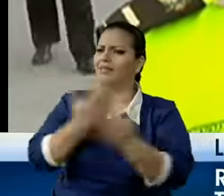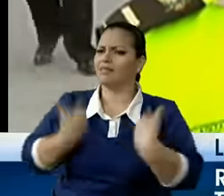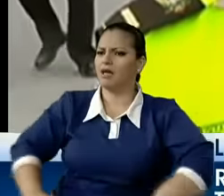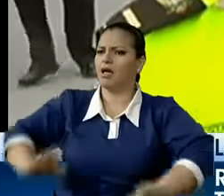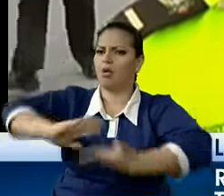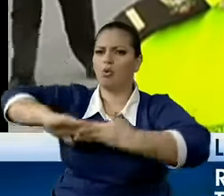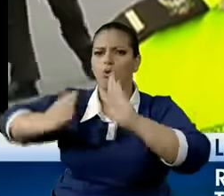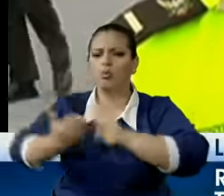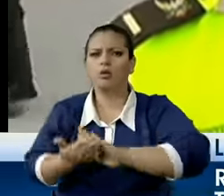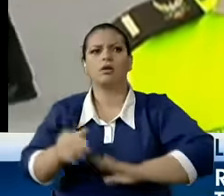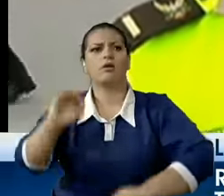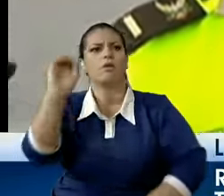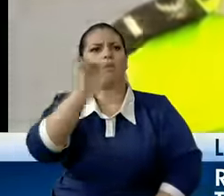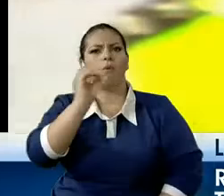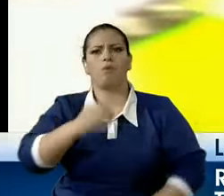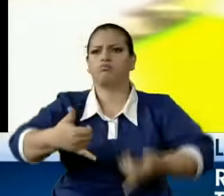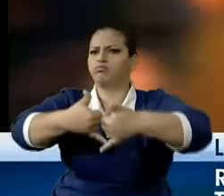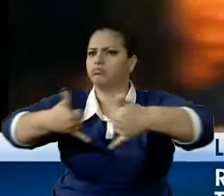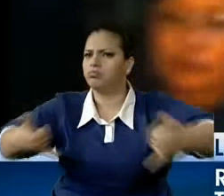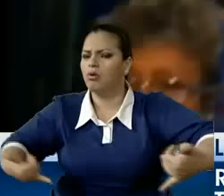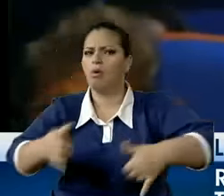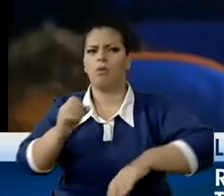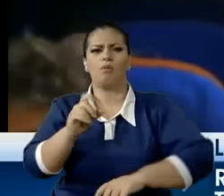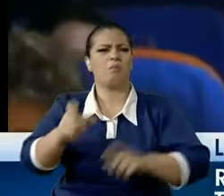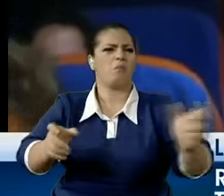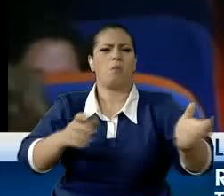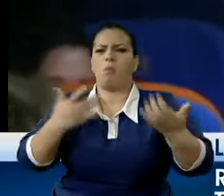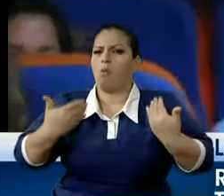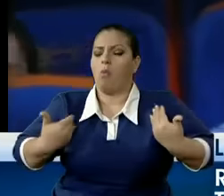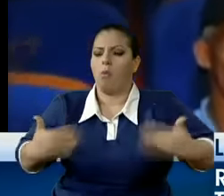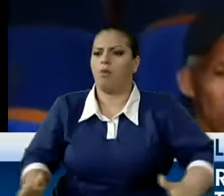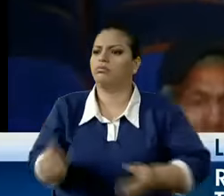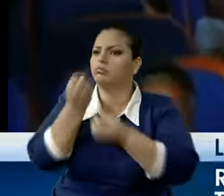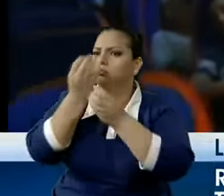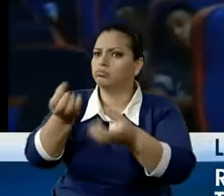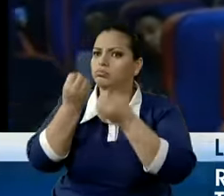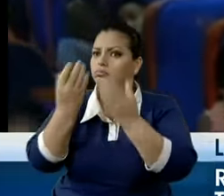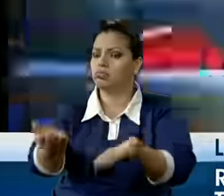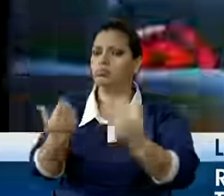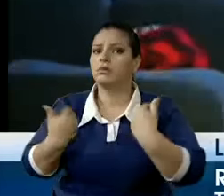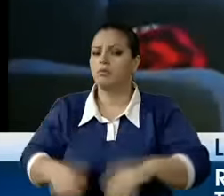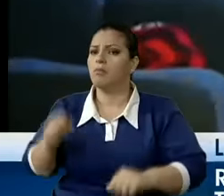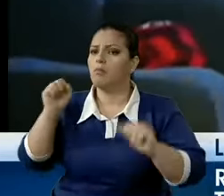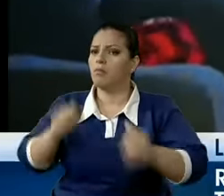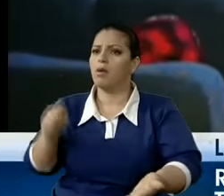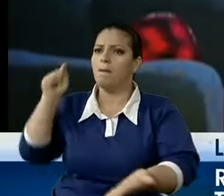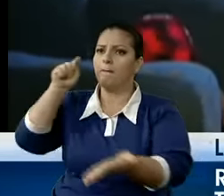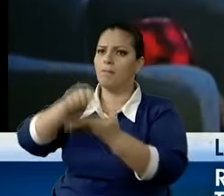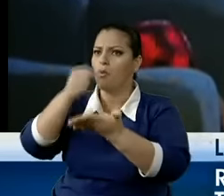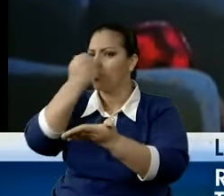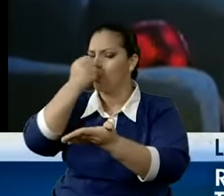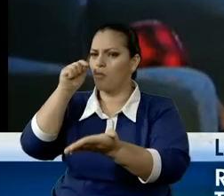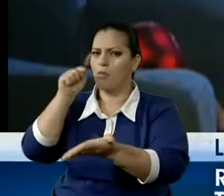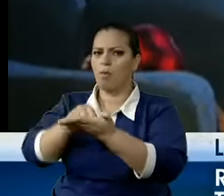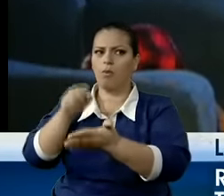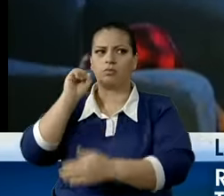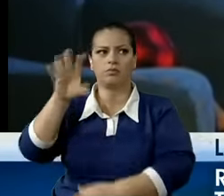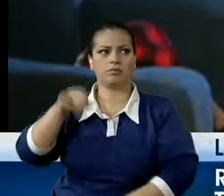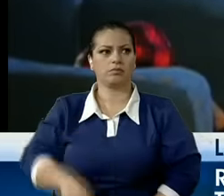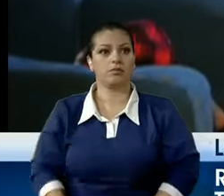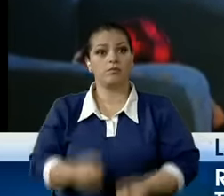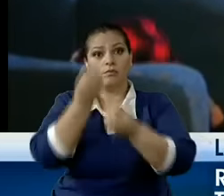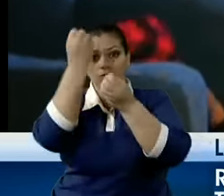también moradores, personas, barrios. Señoritas y señores, muy buenas noches. La Policía Nacional les saluda. Les pedimos de la manera más comedida, tenga la